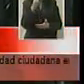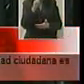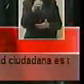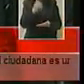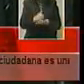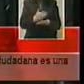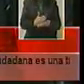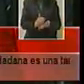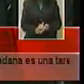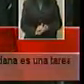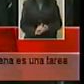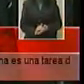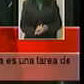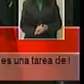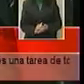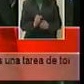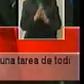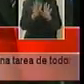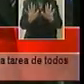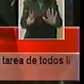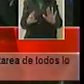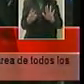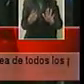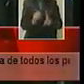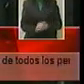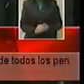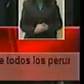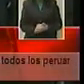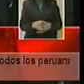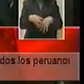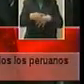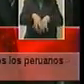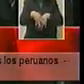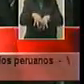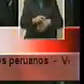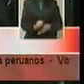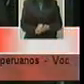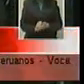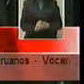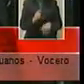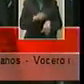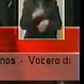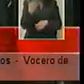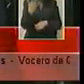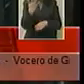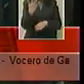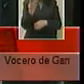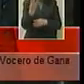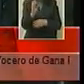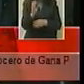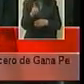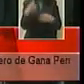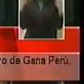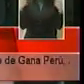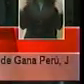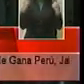particular. El día 17 de julio, a las 5:40, en nuestros